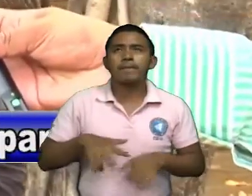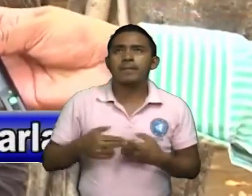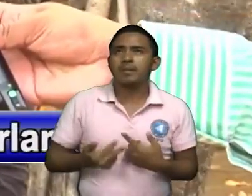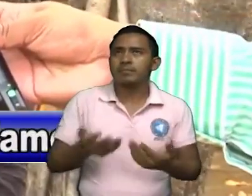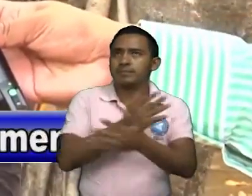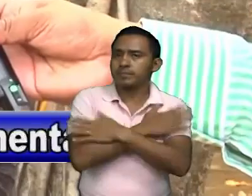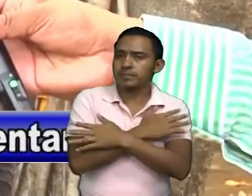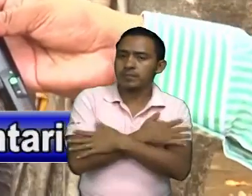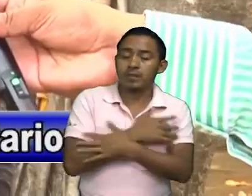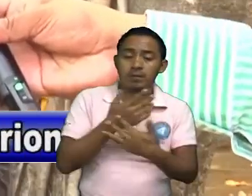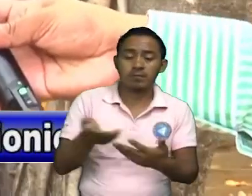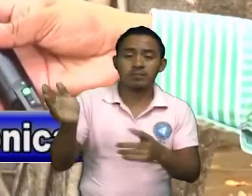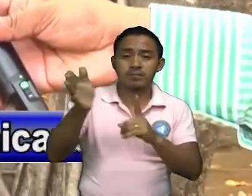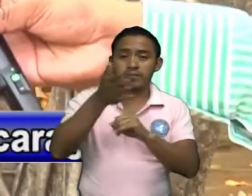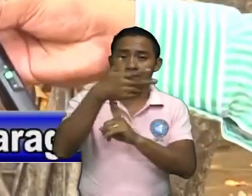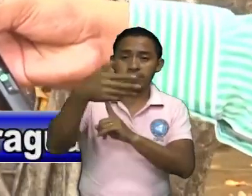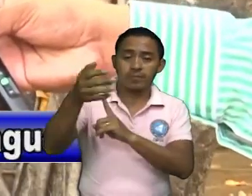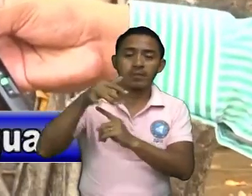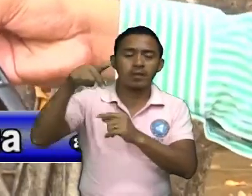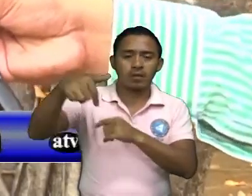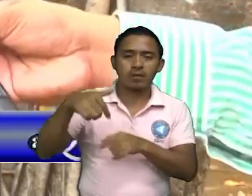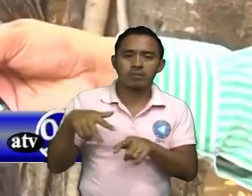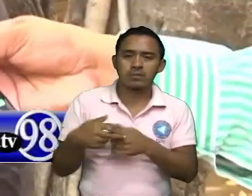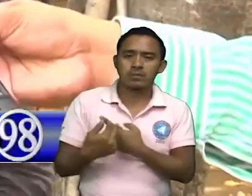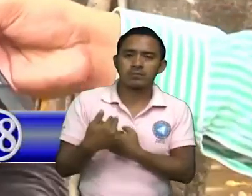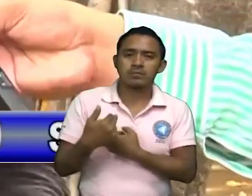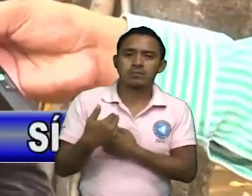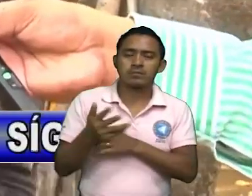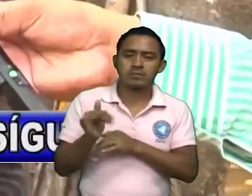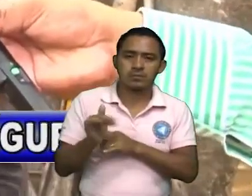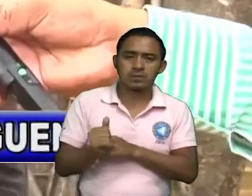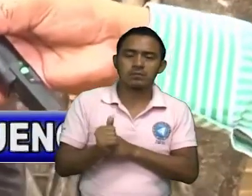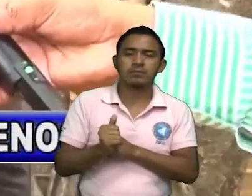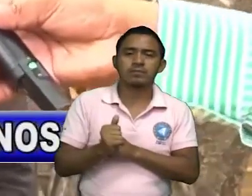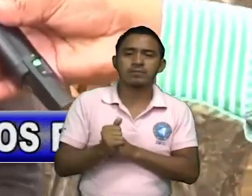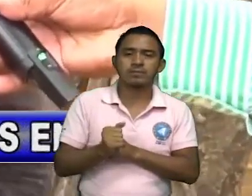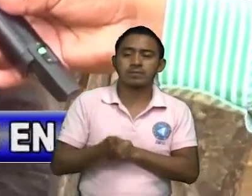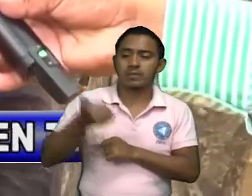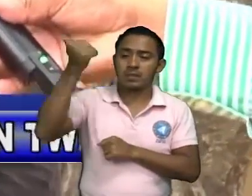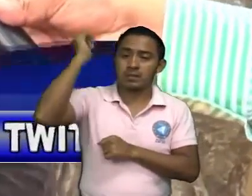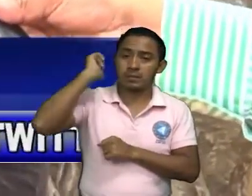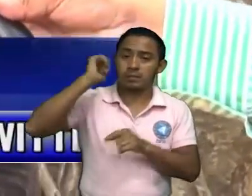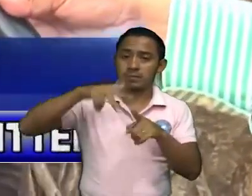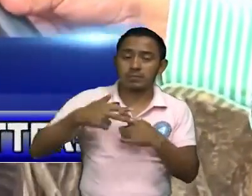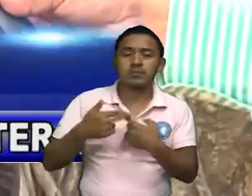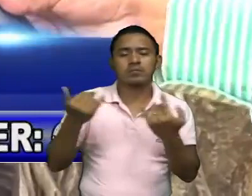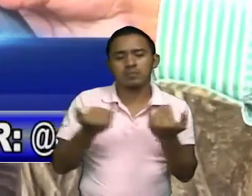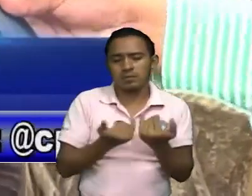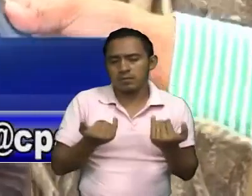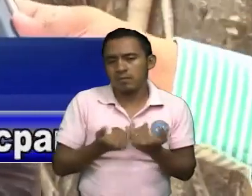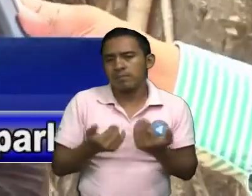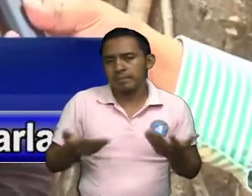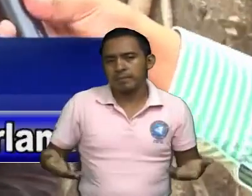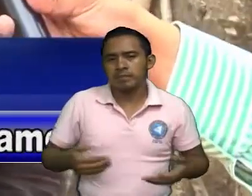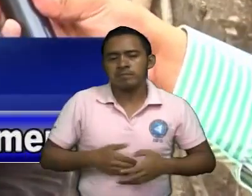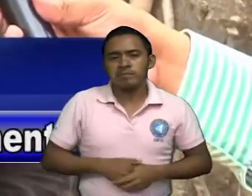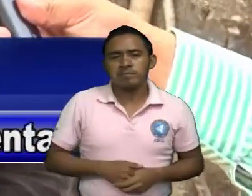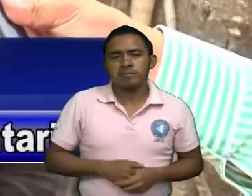saludando a nuestra bandera, que ya iniciamos desde el mes pasado. Desde el día de ayer, asimismo estamos